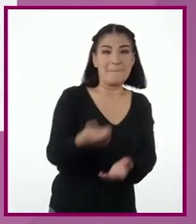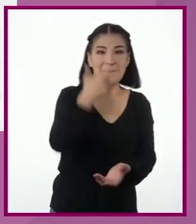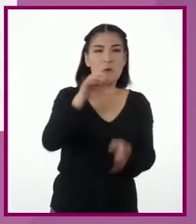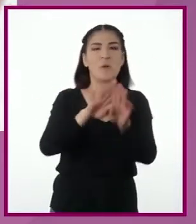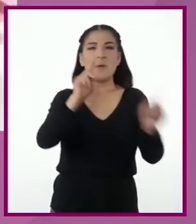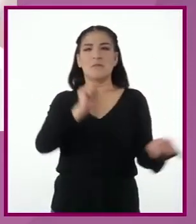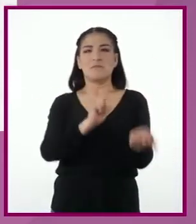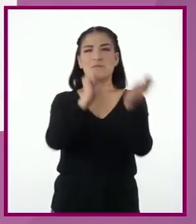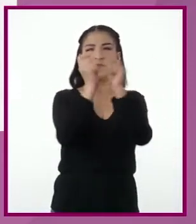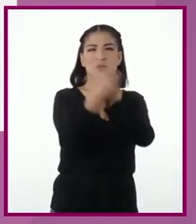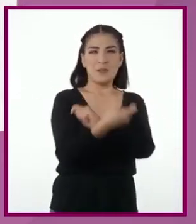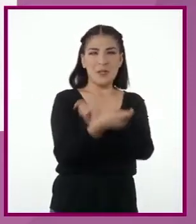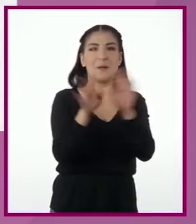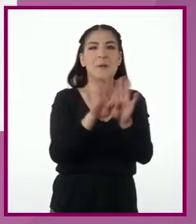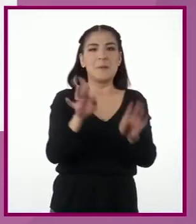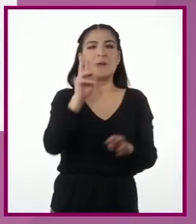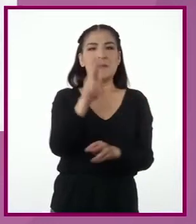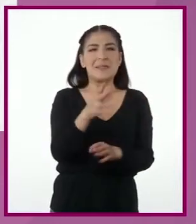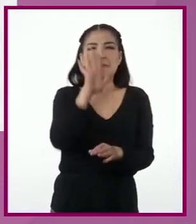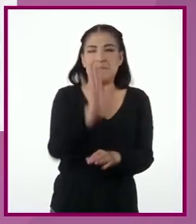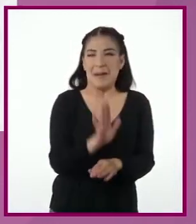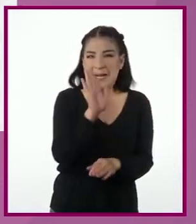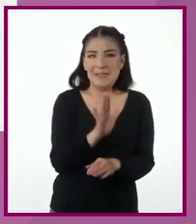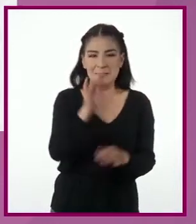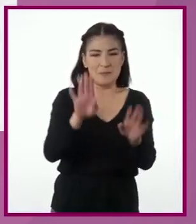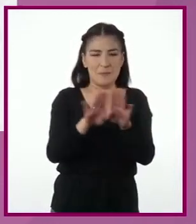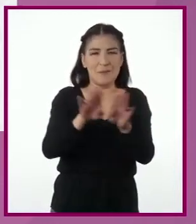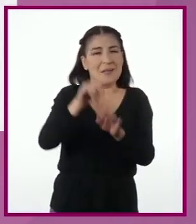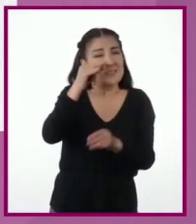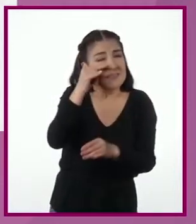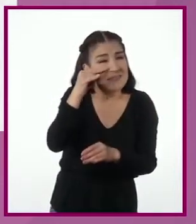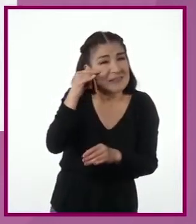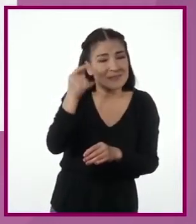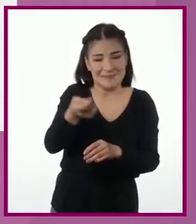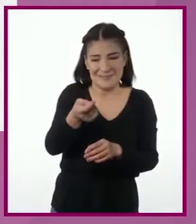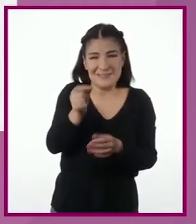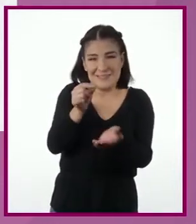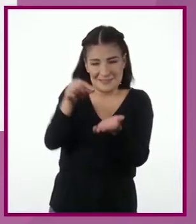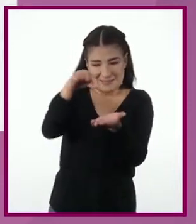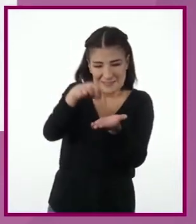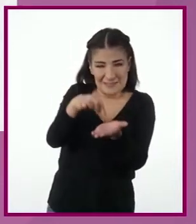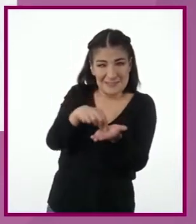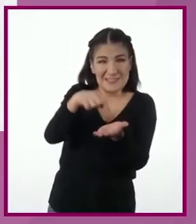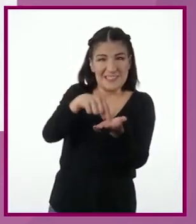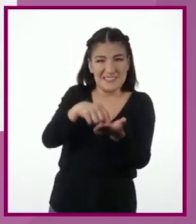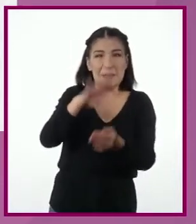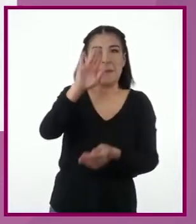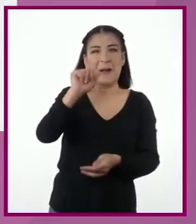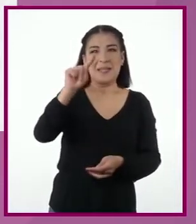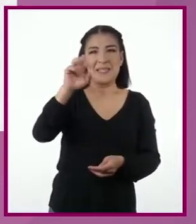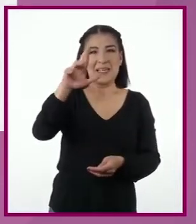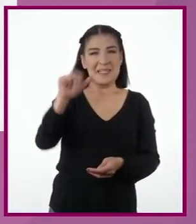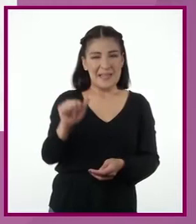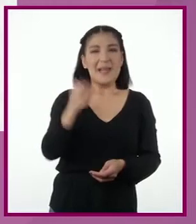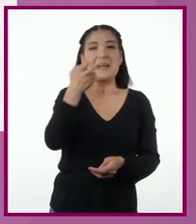pequeños microorganismos similares a las bacterias que hoy en día conocemos. Y con esto te puedes dar cuenta lo impresionante